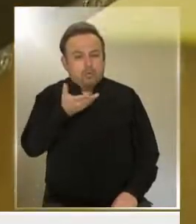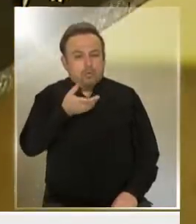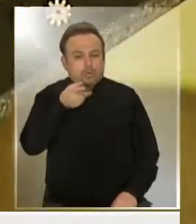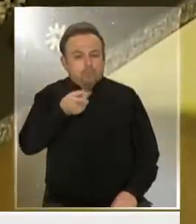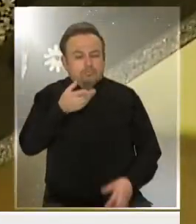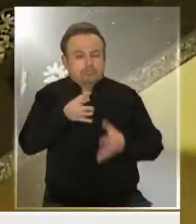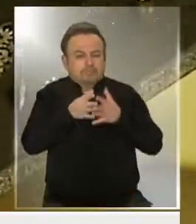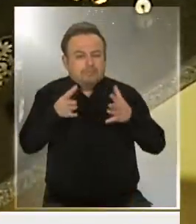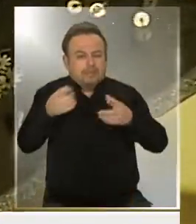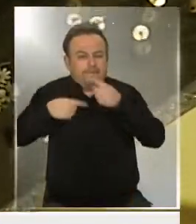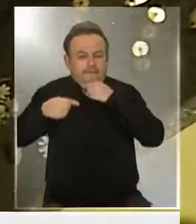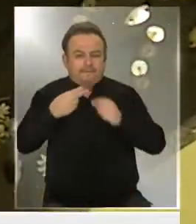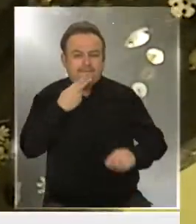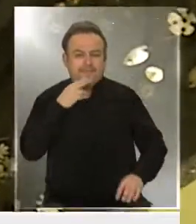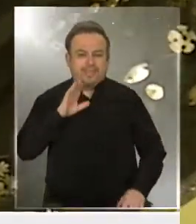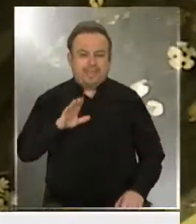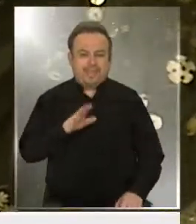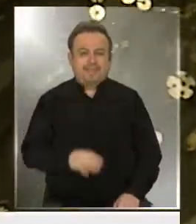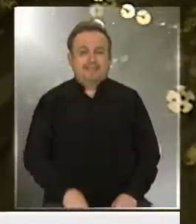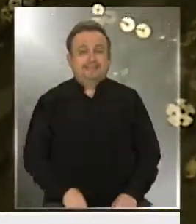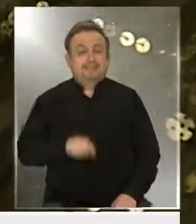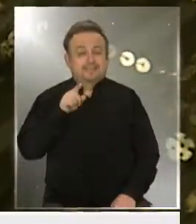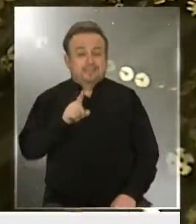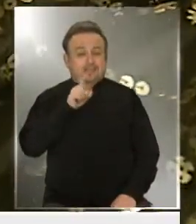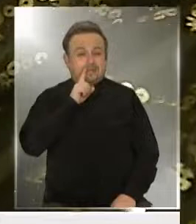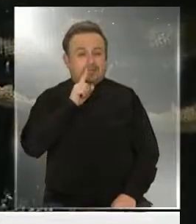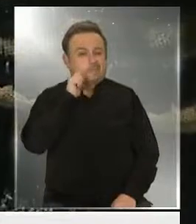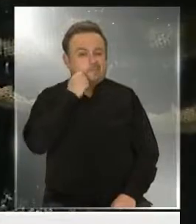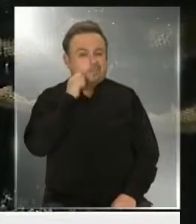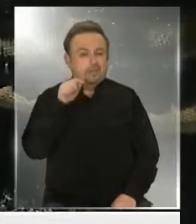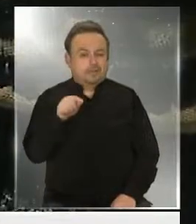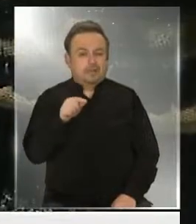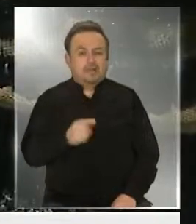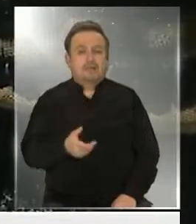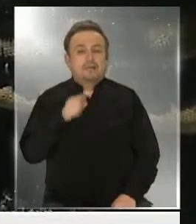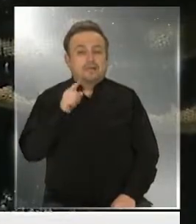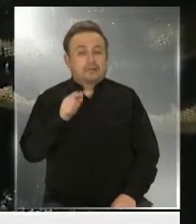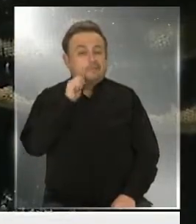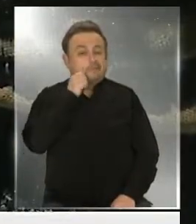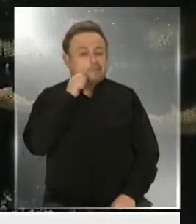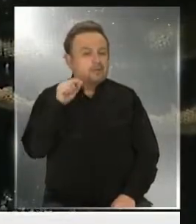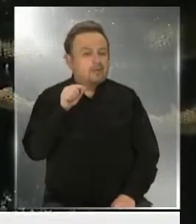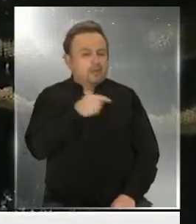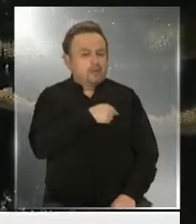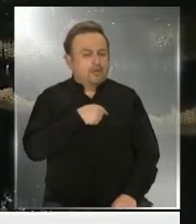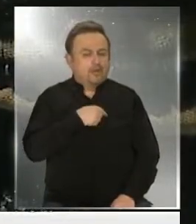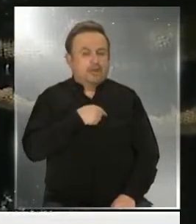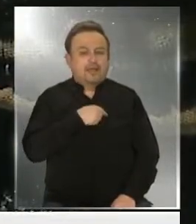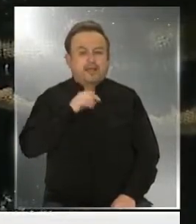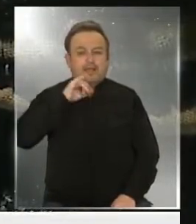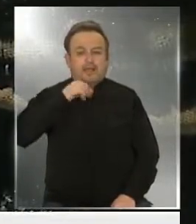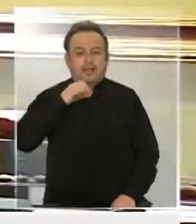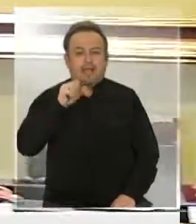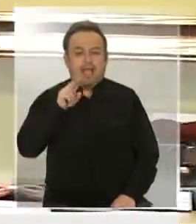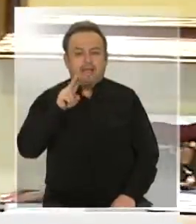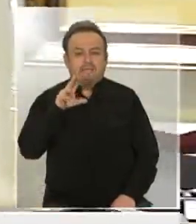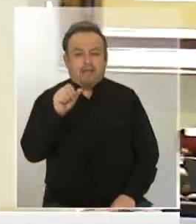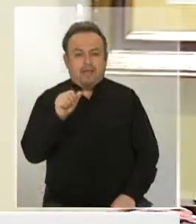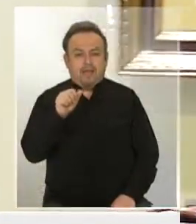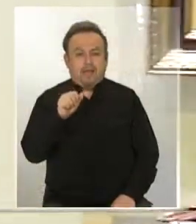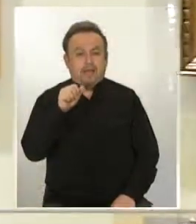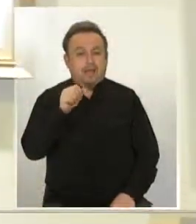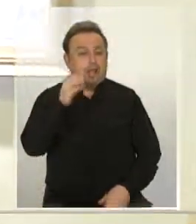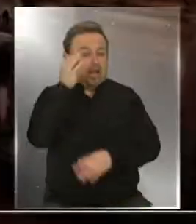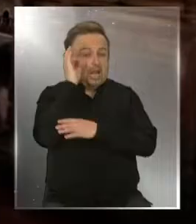su apasionante vida. Va a tener un apodo. Ese apodo era la Jaiba. Cuando